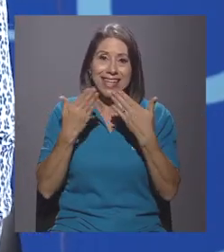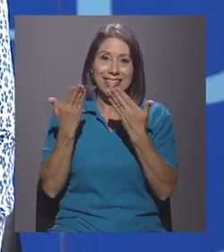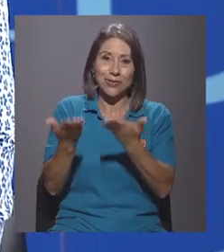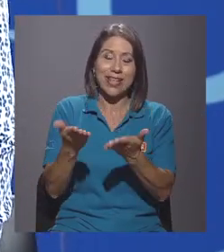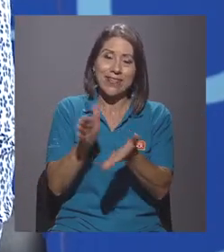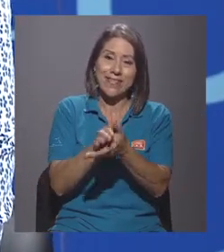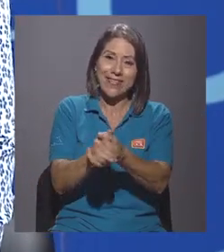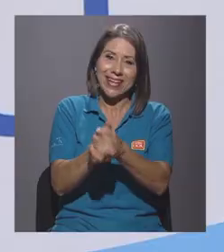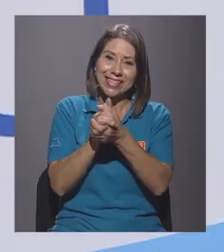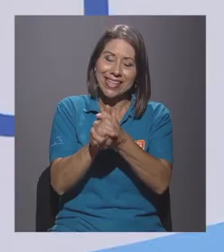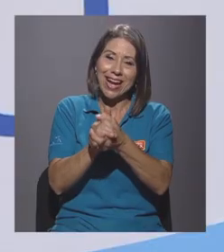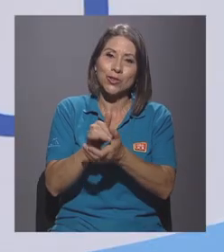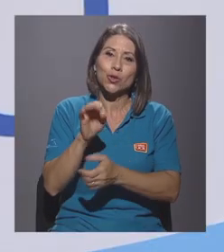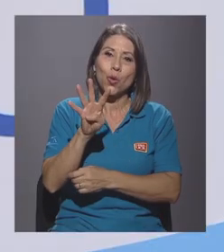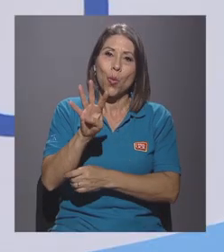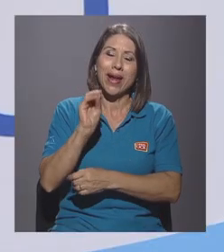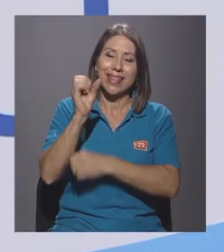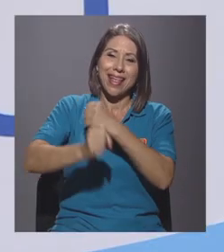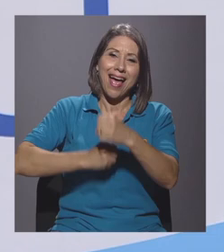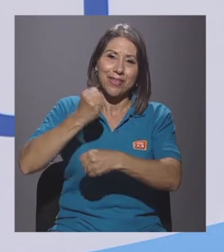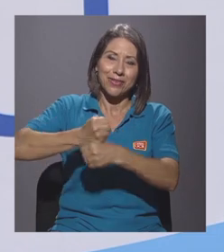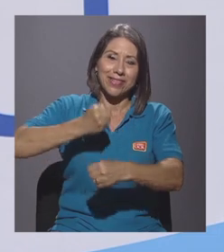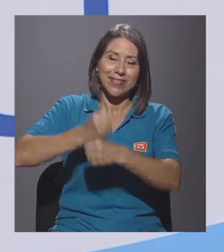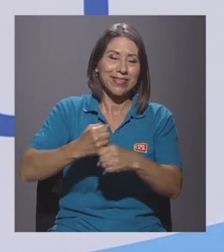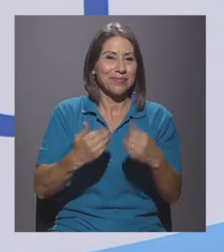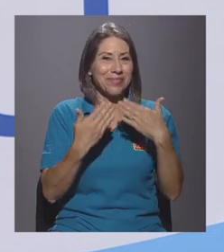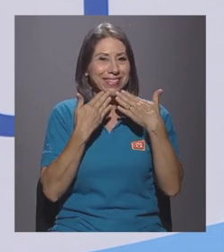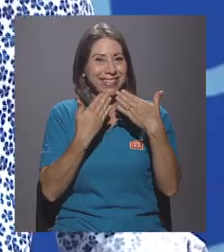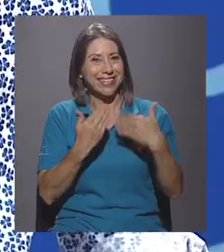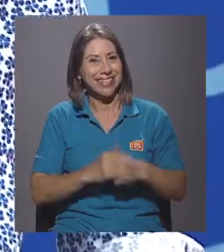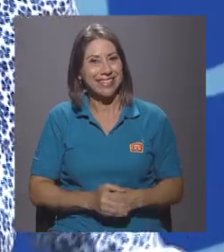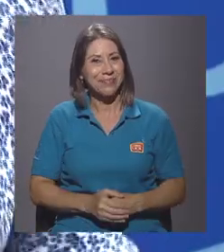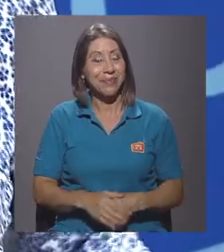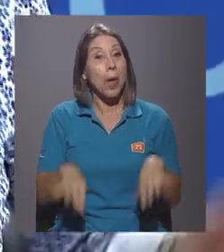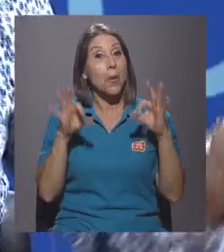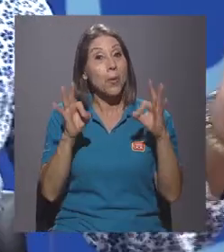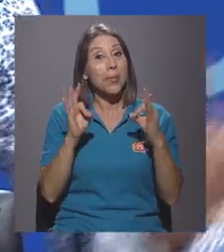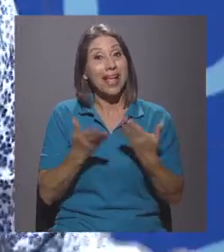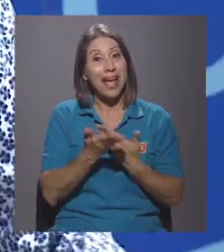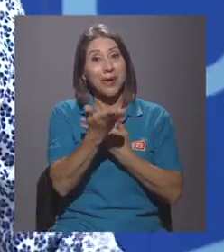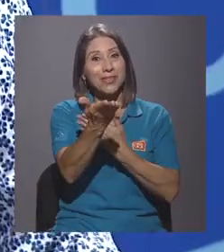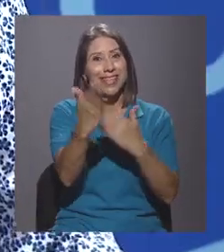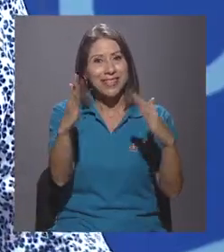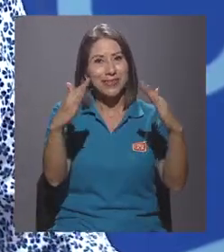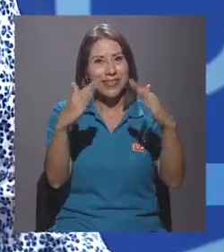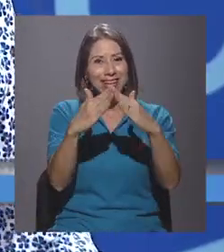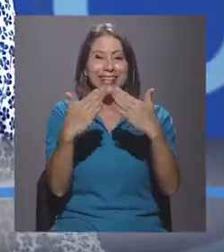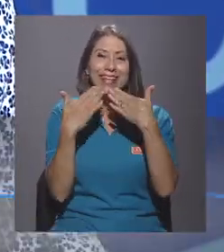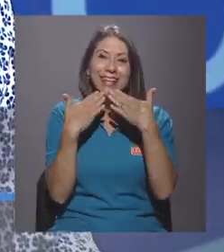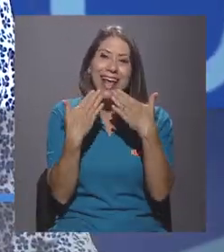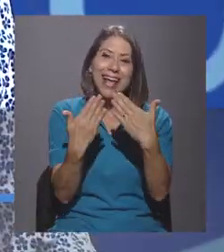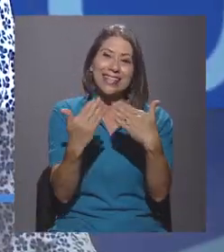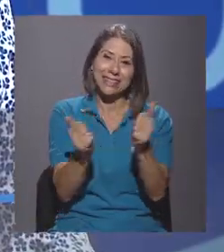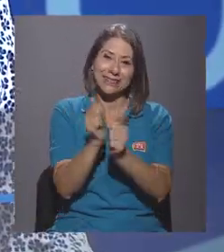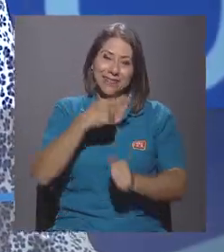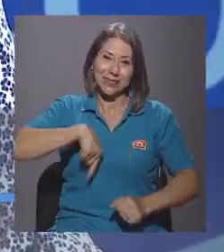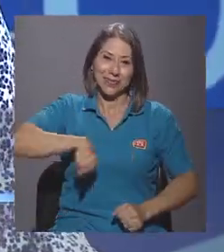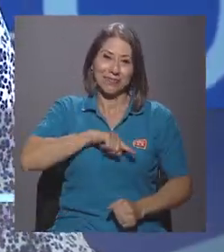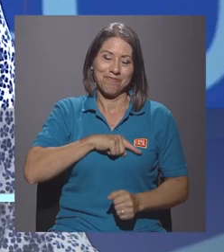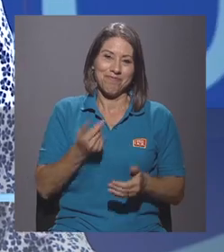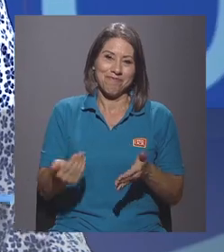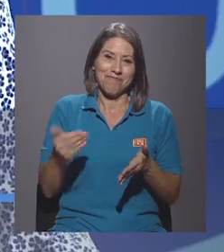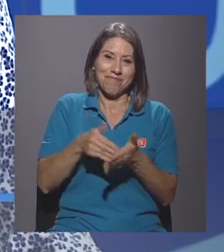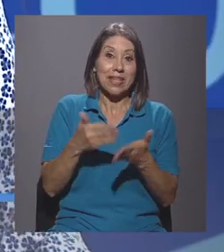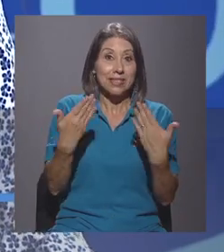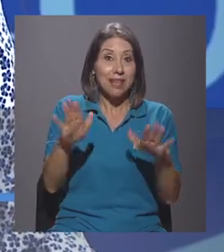felicitarlos por estos 40 años de aportes. Muchas gracias. Muy bien, a ustedes en su casa, muchísimas gracias por habernos acompañado una vez más.